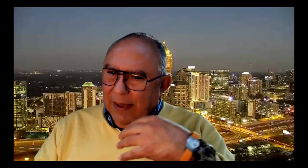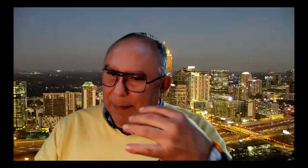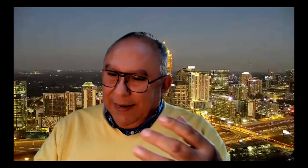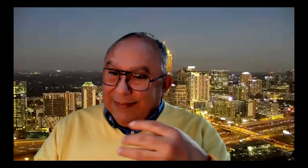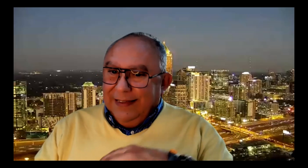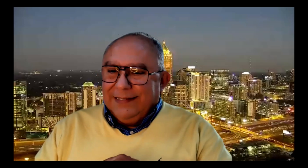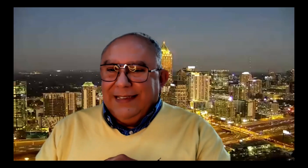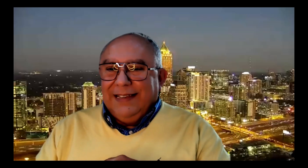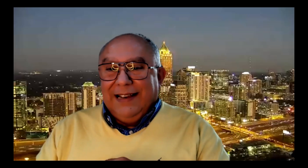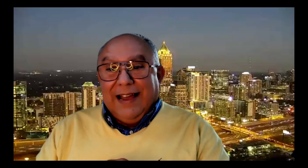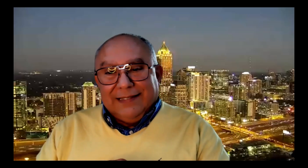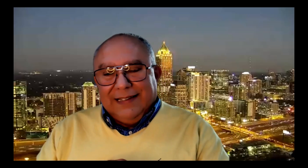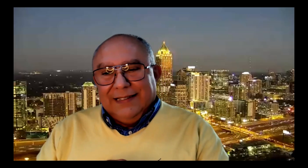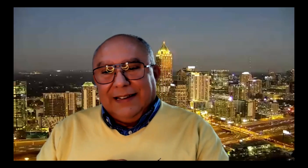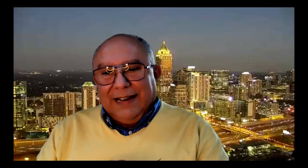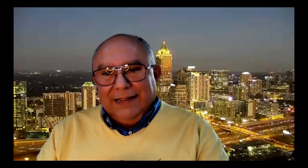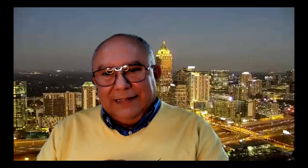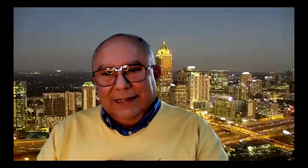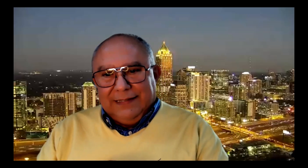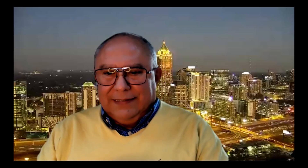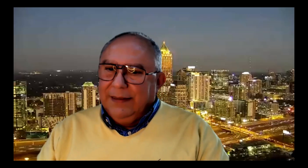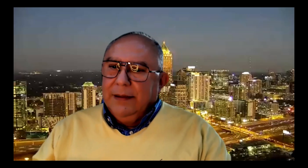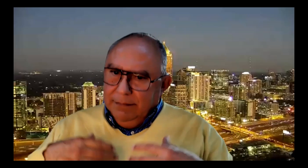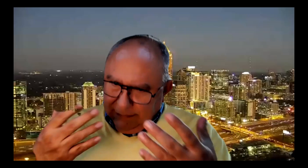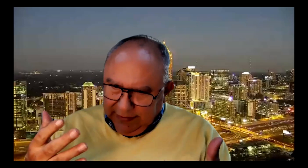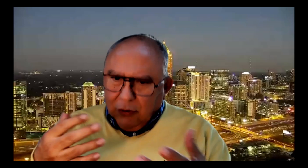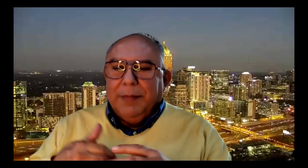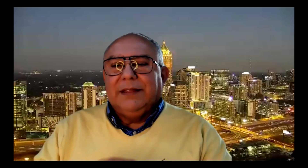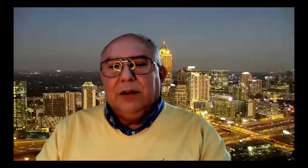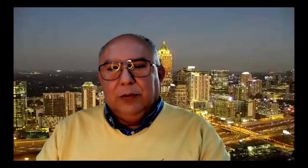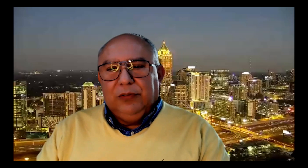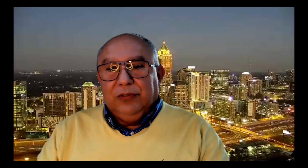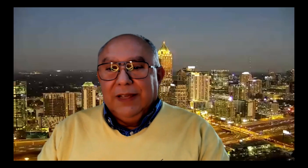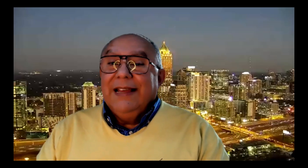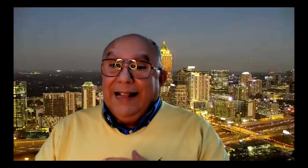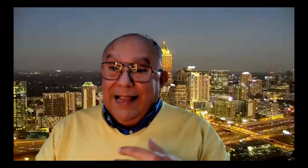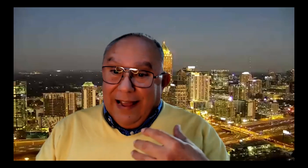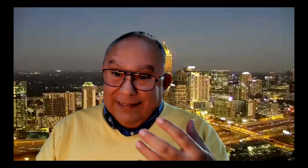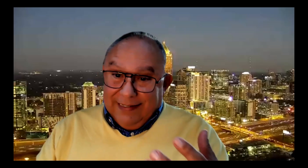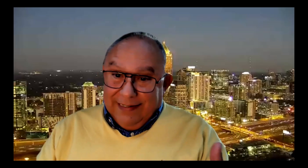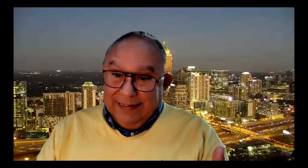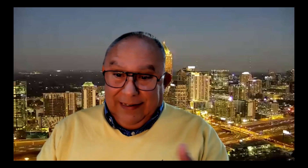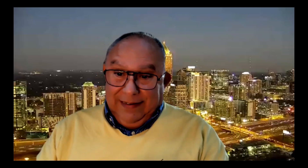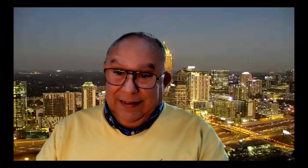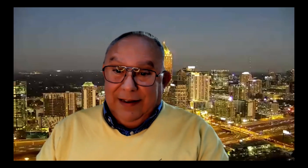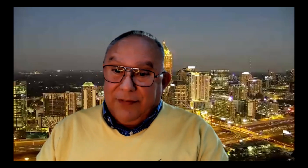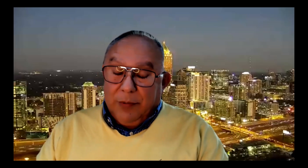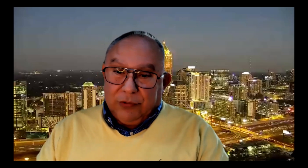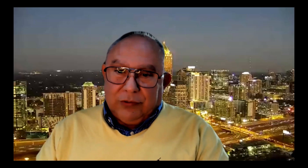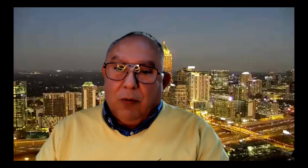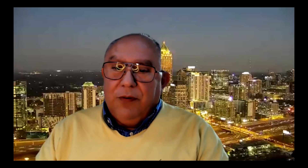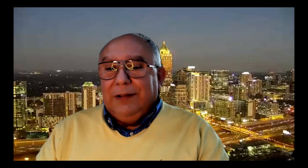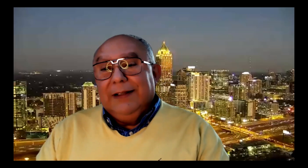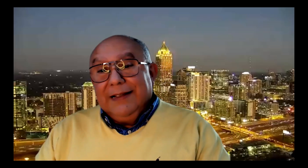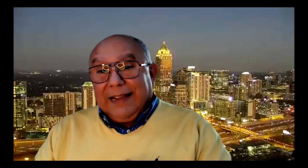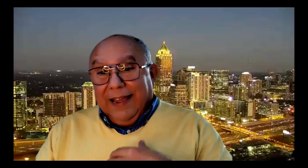Entonces, aparte de ese, le hacen análisis psicométricos, le hacen el